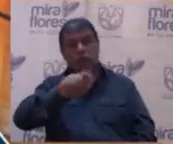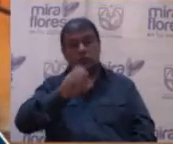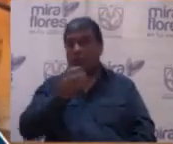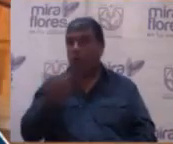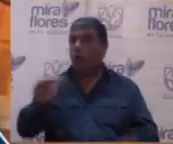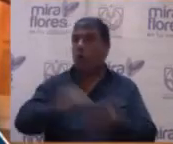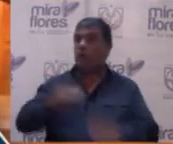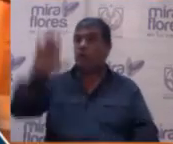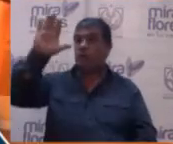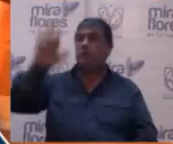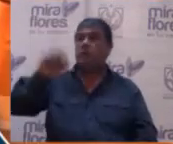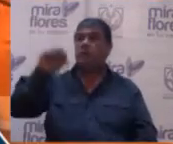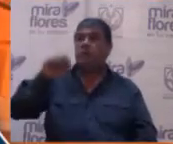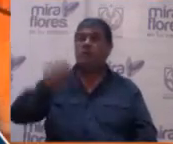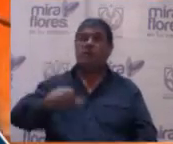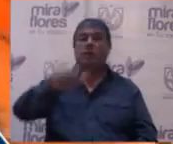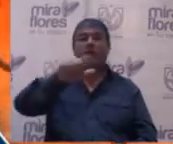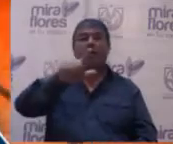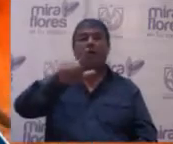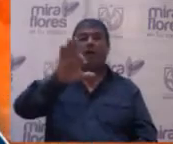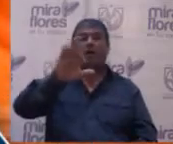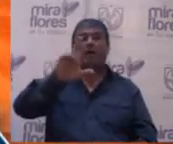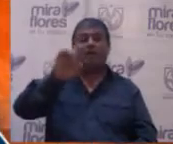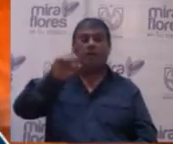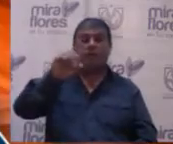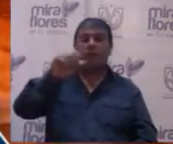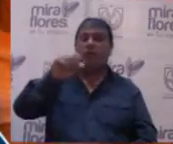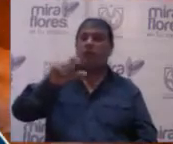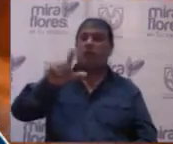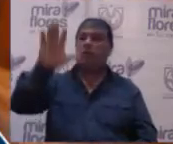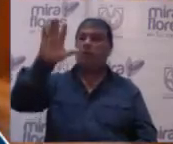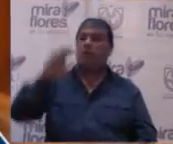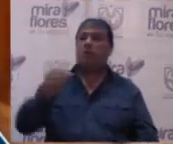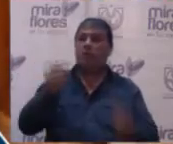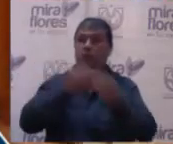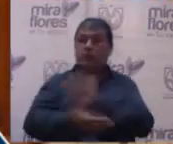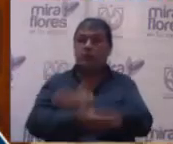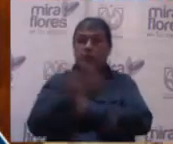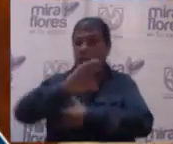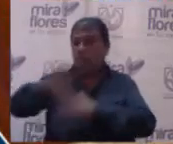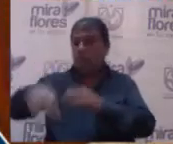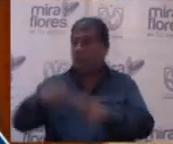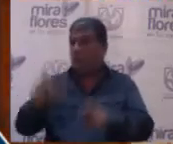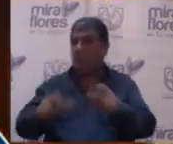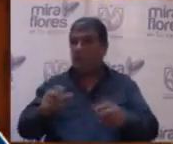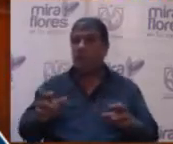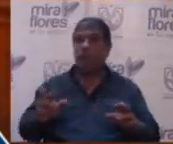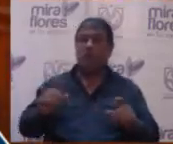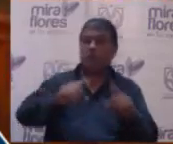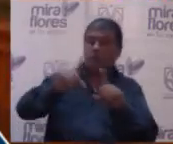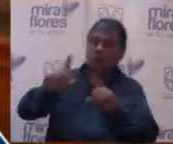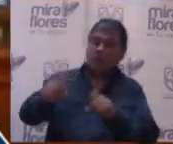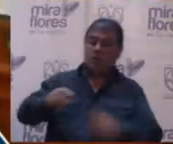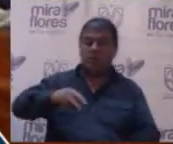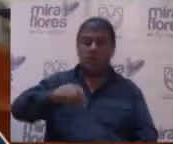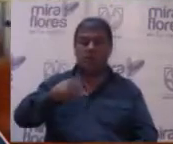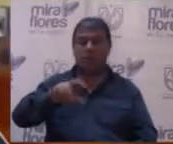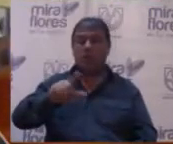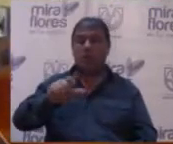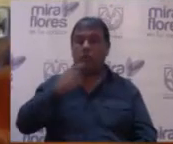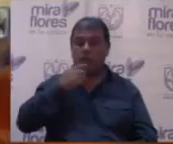sí, señor Alfredo Lee. Muy buenos días con la sala presente. En relación a la pregunta de Marlon,